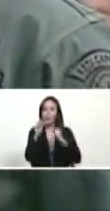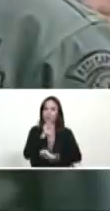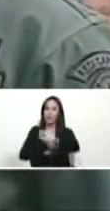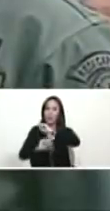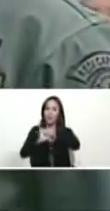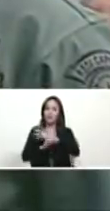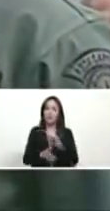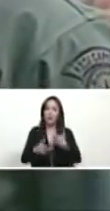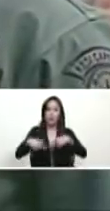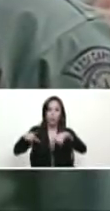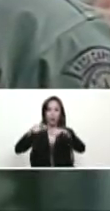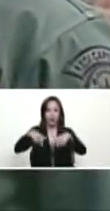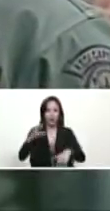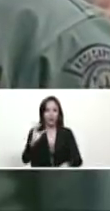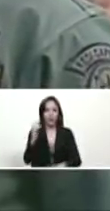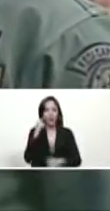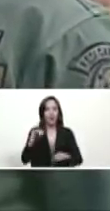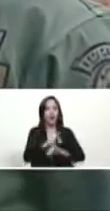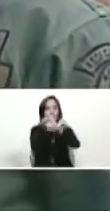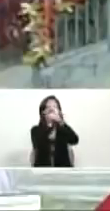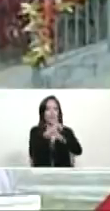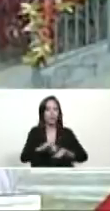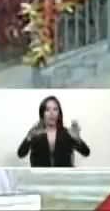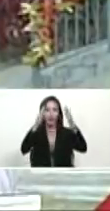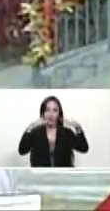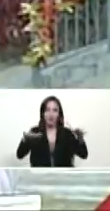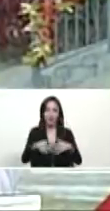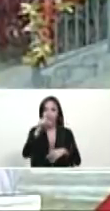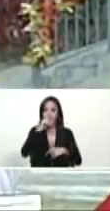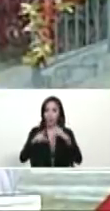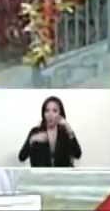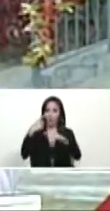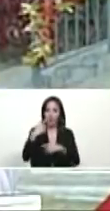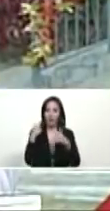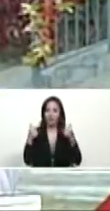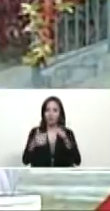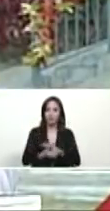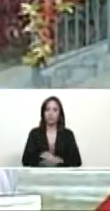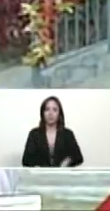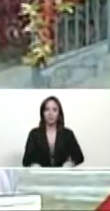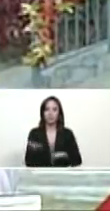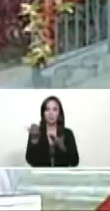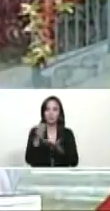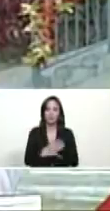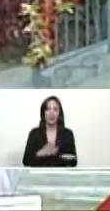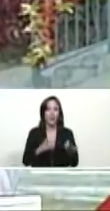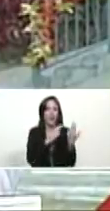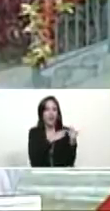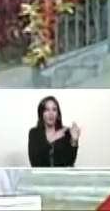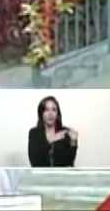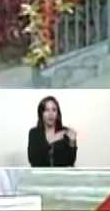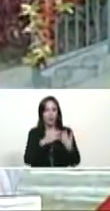Integral Capital. Feliz Navidad, próspero año nuevo, mayor general de la patria.